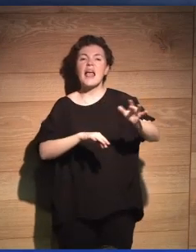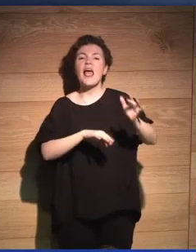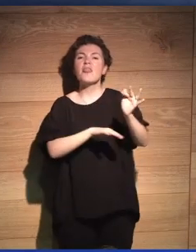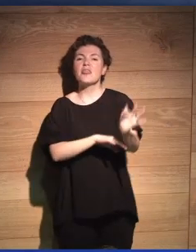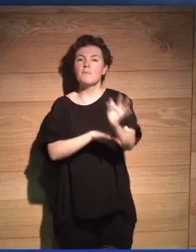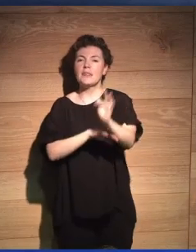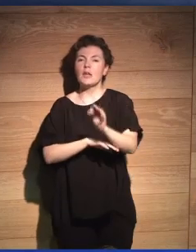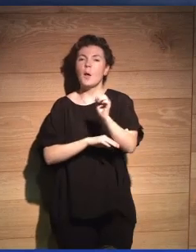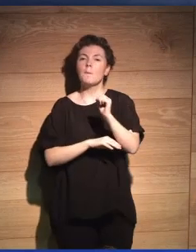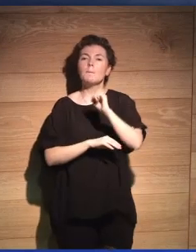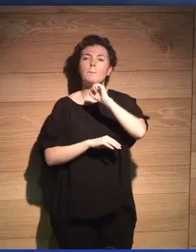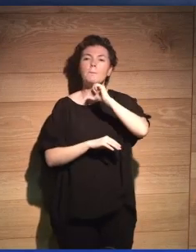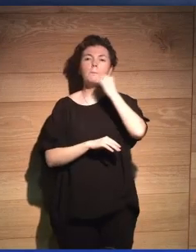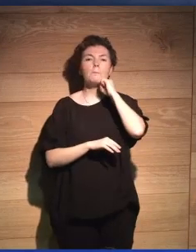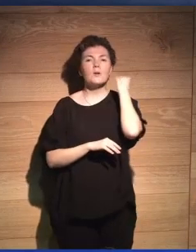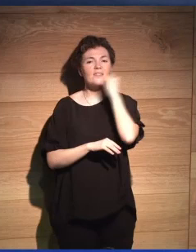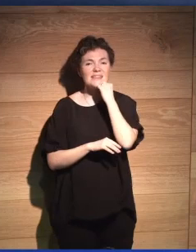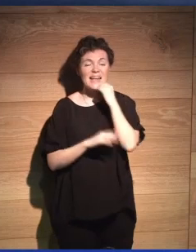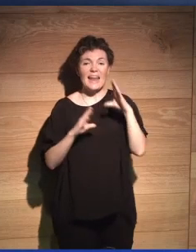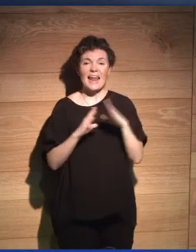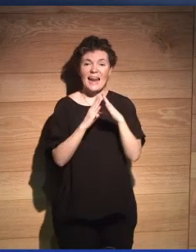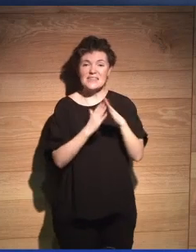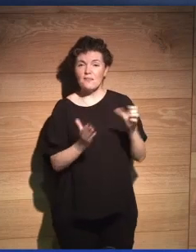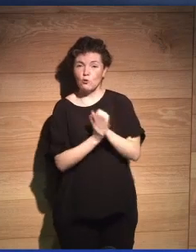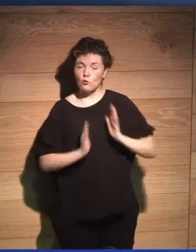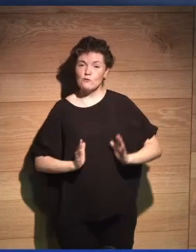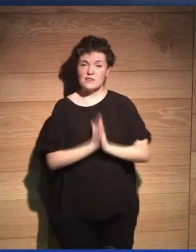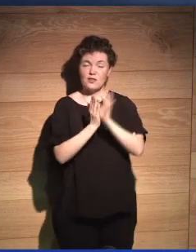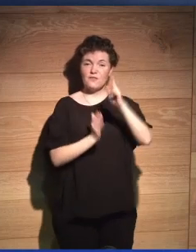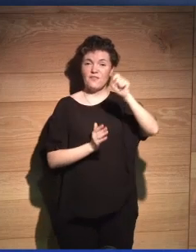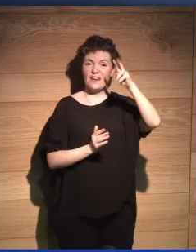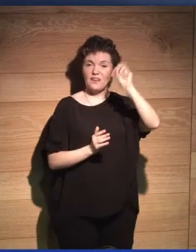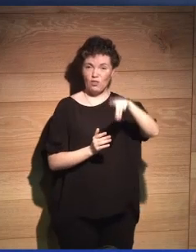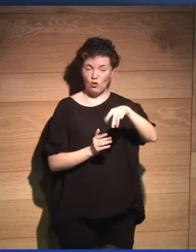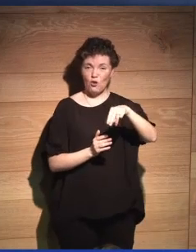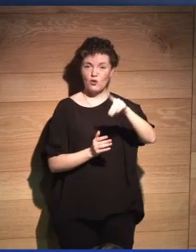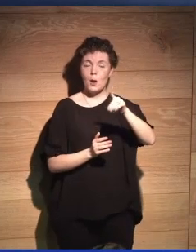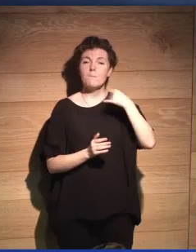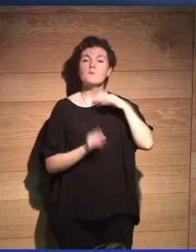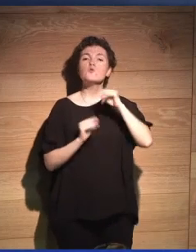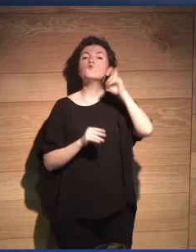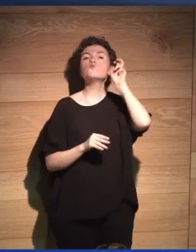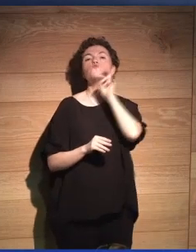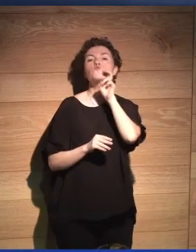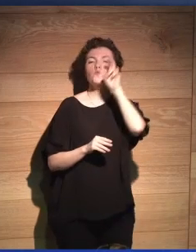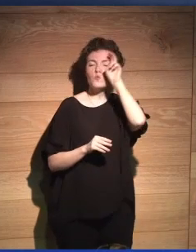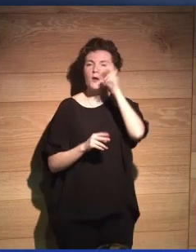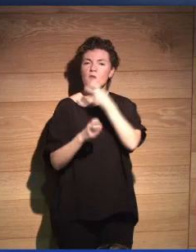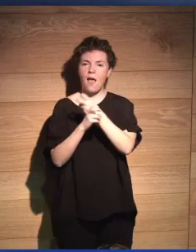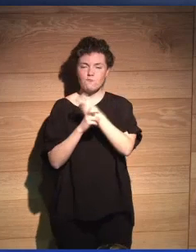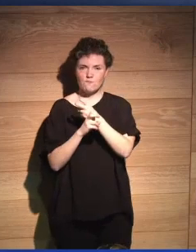cementerio protestante de la iglesia de Todos los Santos en Farringdon, donde estaban enterrados sus suegros